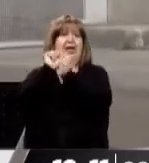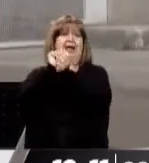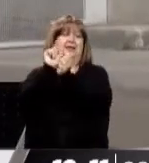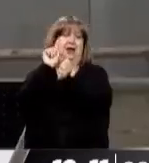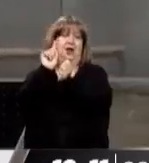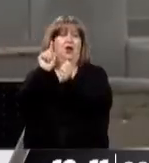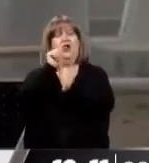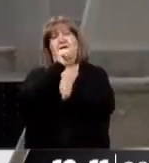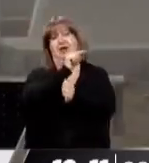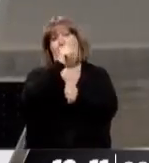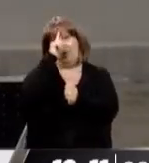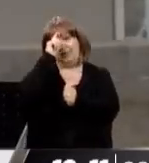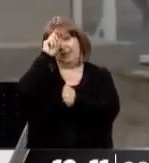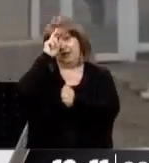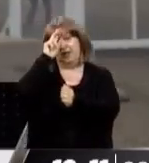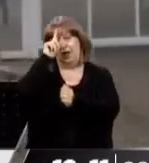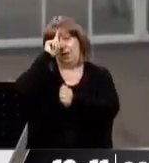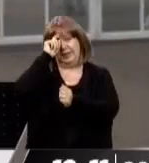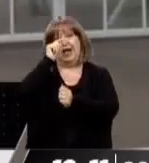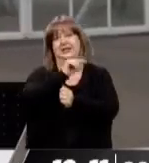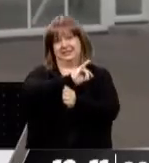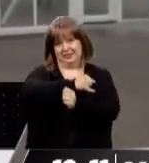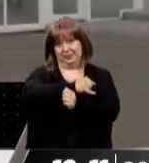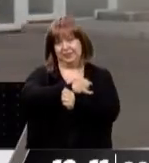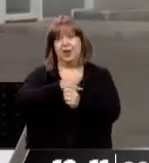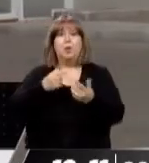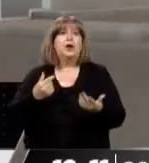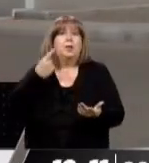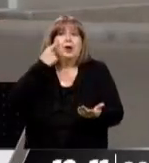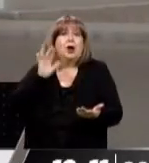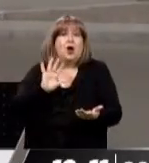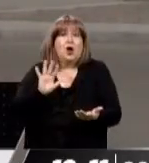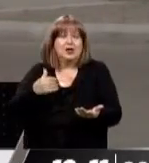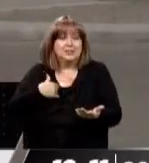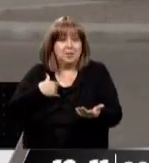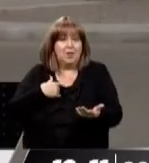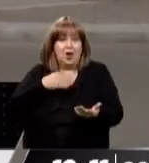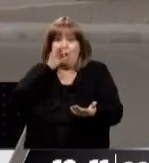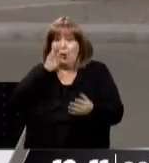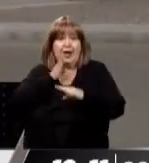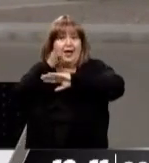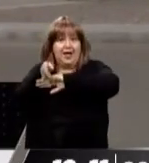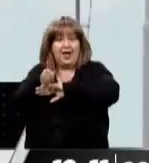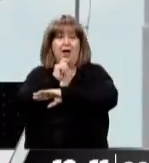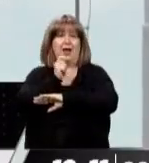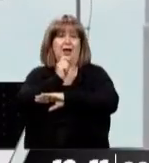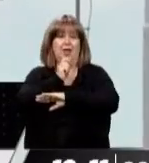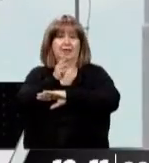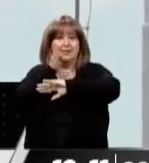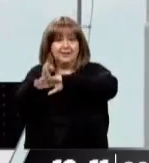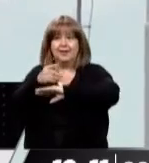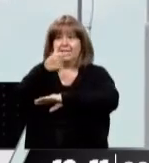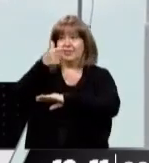destacó esto y, uh-huh, una serie de alternativas justamente sanitarias en las cárceles federales, claro, cuando, uh-huh, habló en Lavalle. Dijo, hemos construido un montón de hospitales,